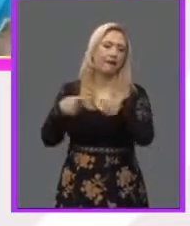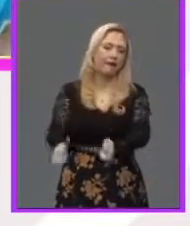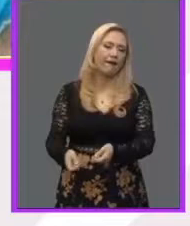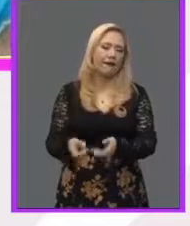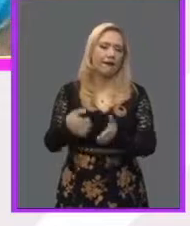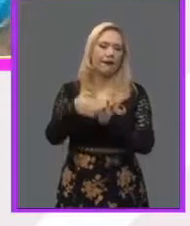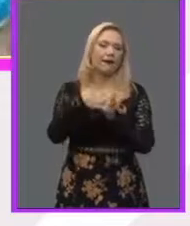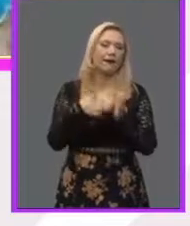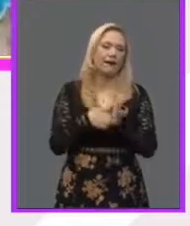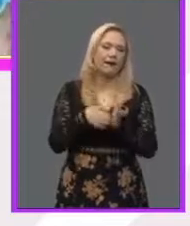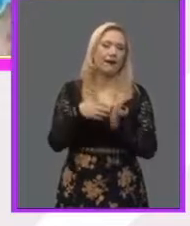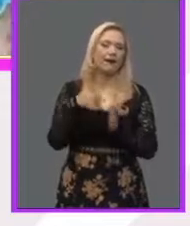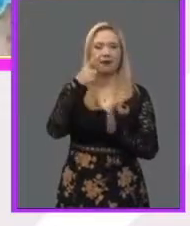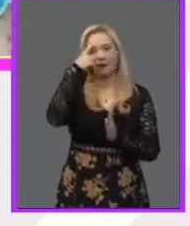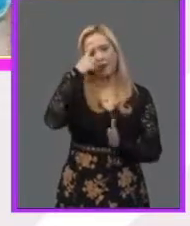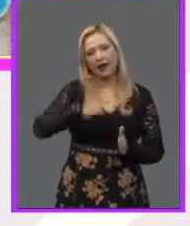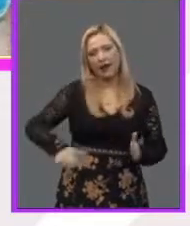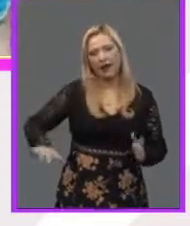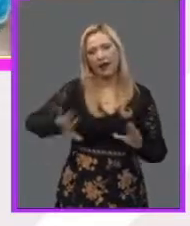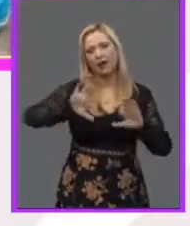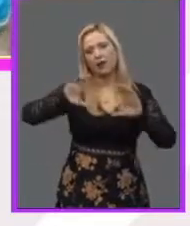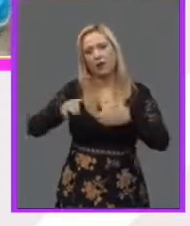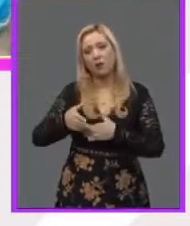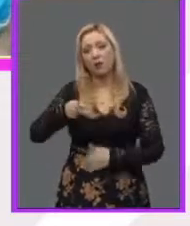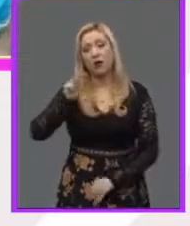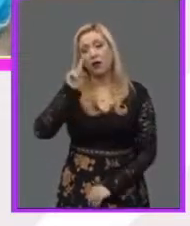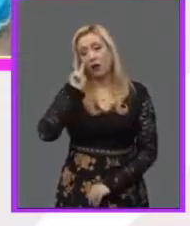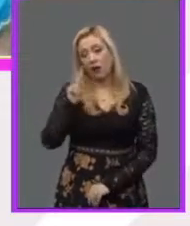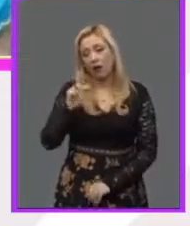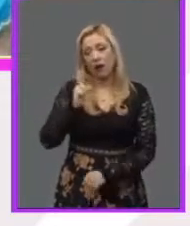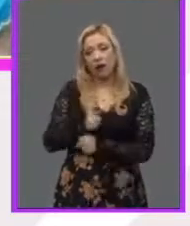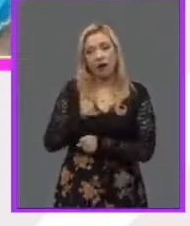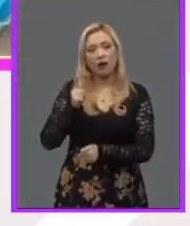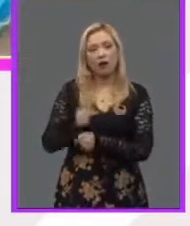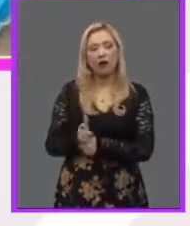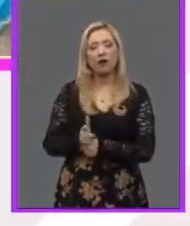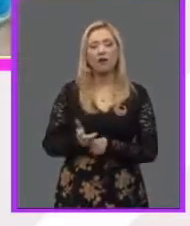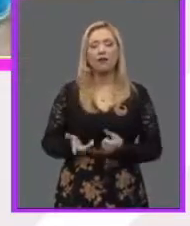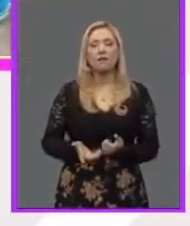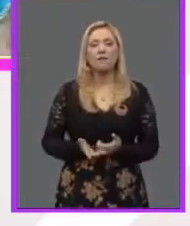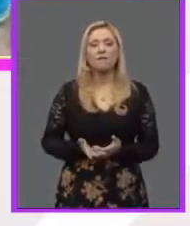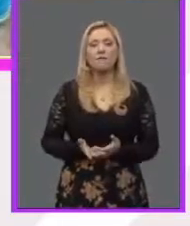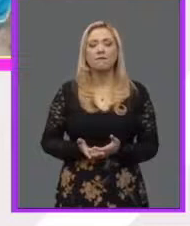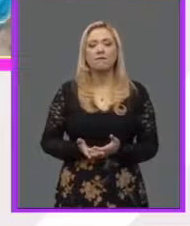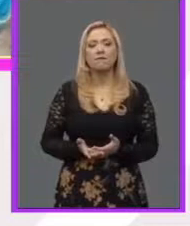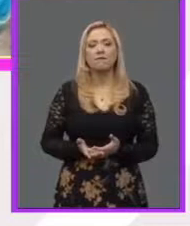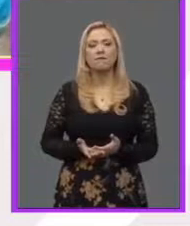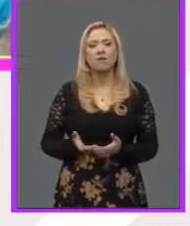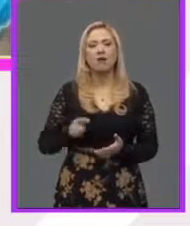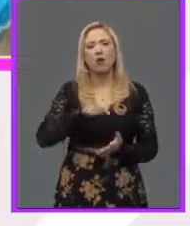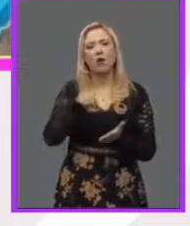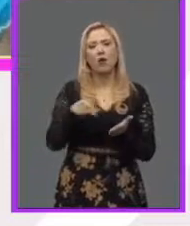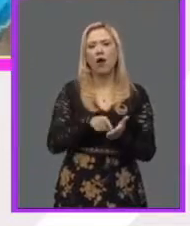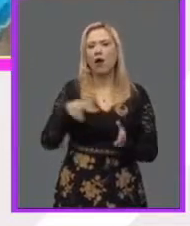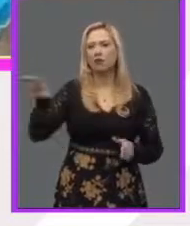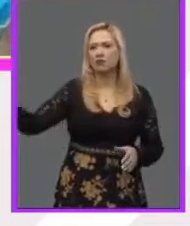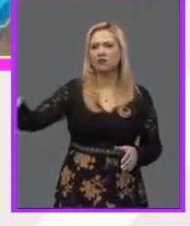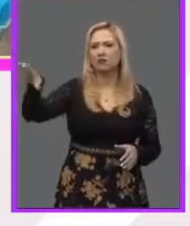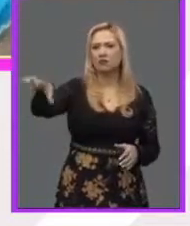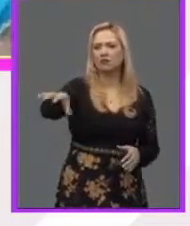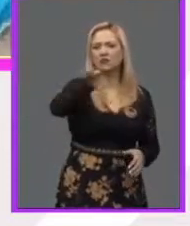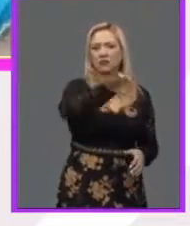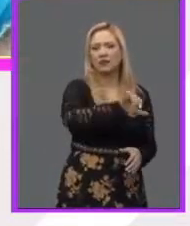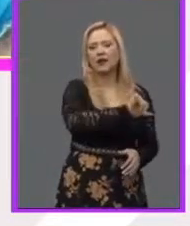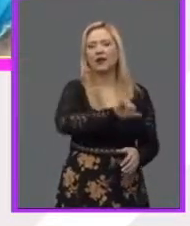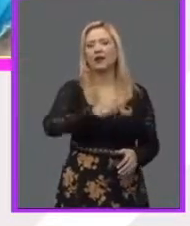son barrios dentro de las ciudades. Pero cuando vemos cómo están, digamos, definidas las zonas de las